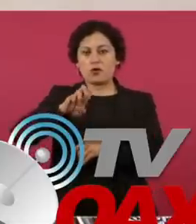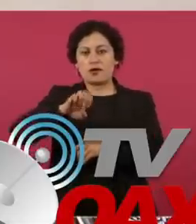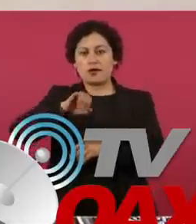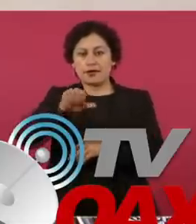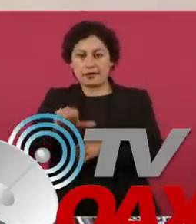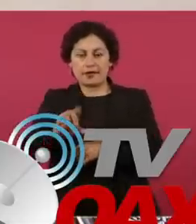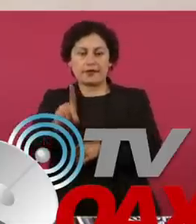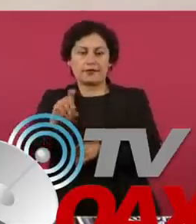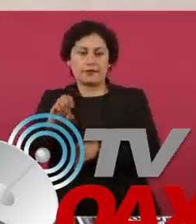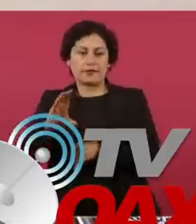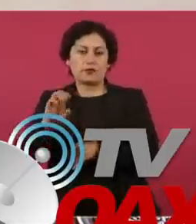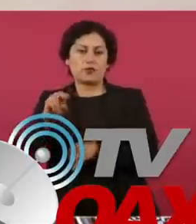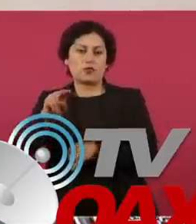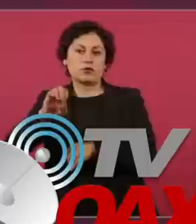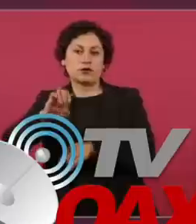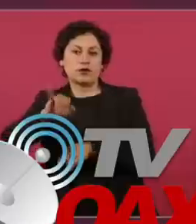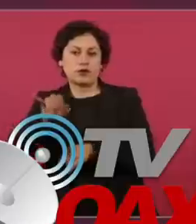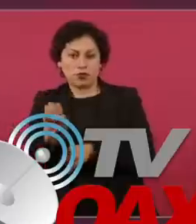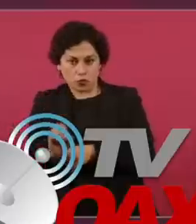Y